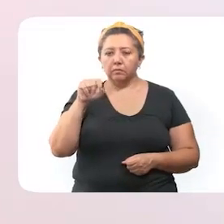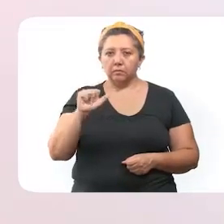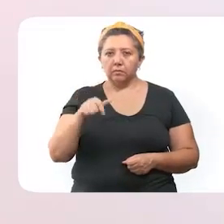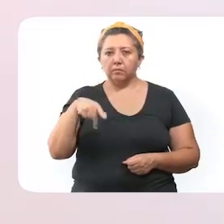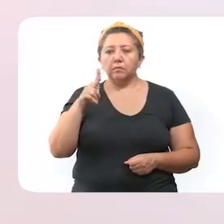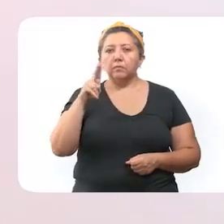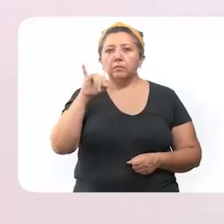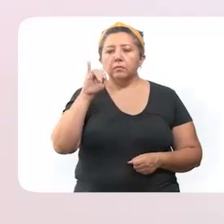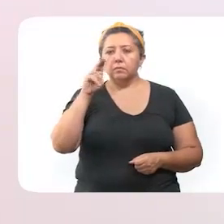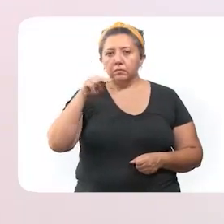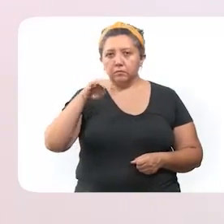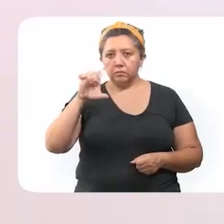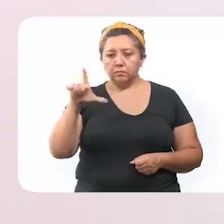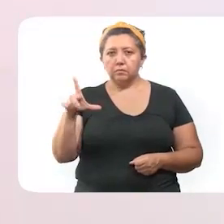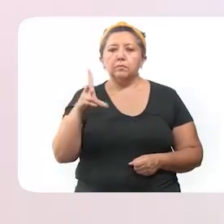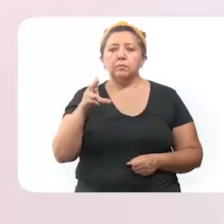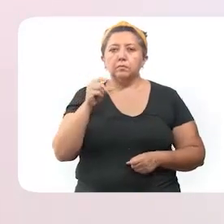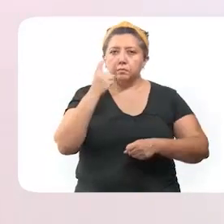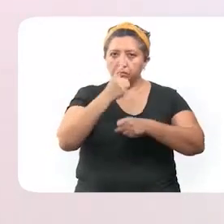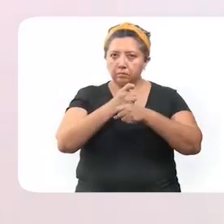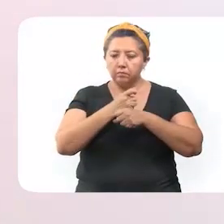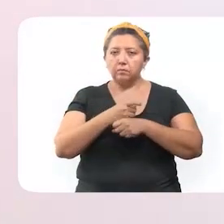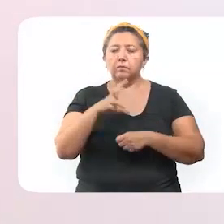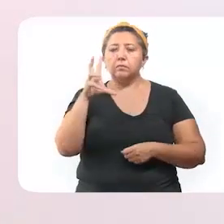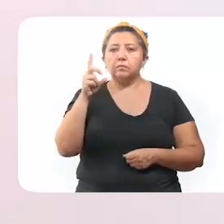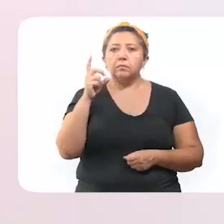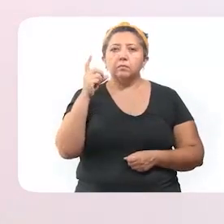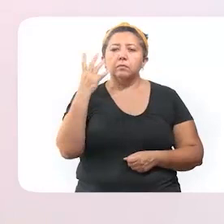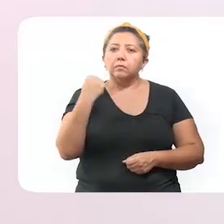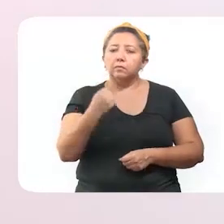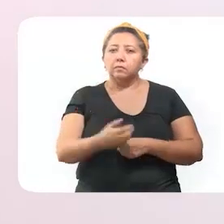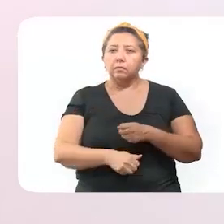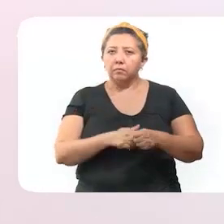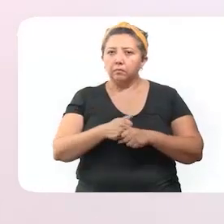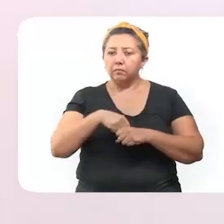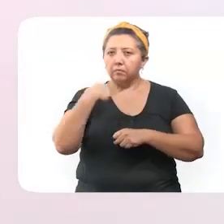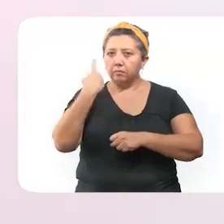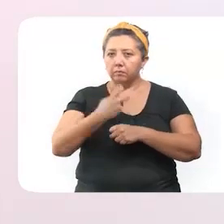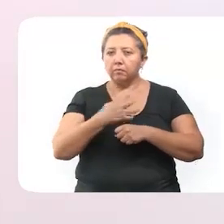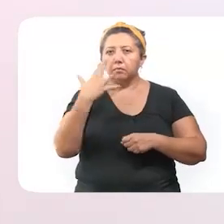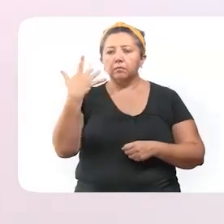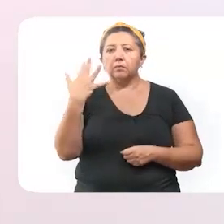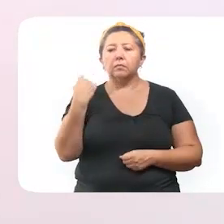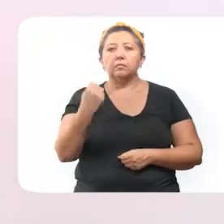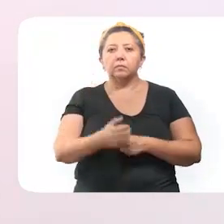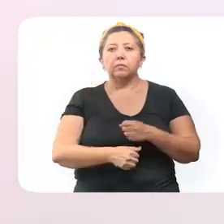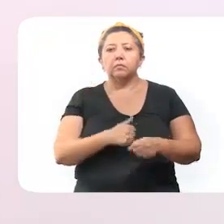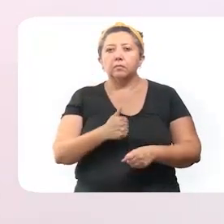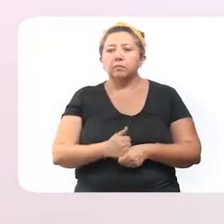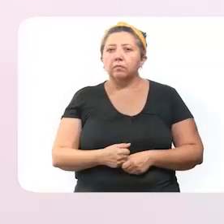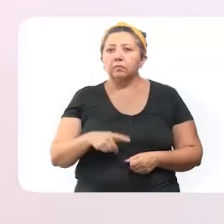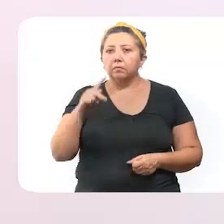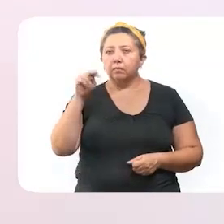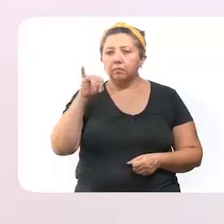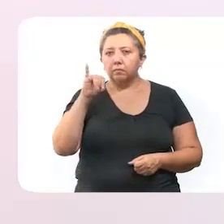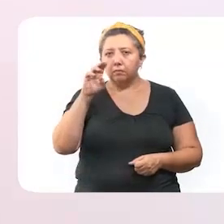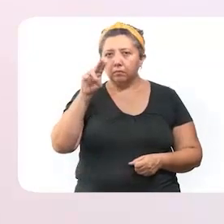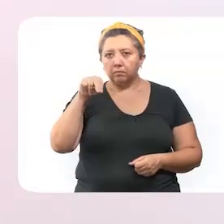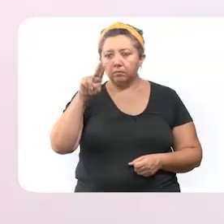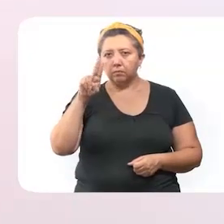Opichén y Quinchil. También la primera dosis de 30 a 39 años y segunda dosis de 50 a 59 años en